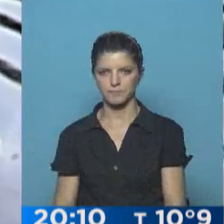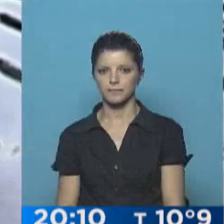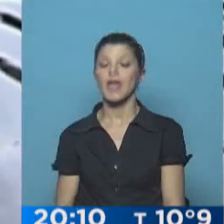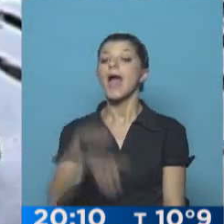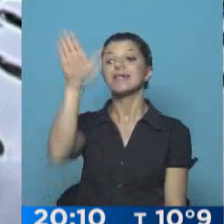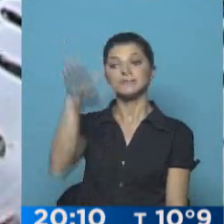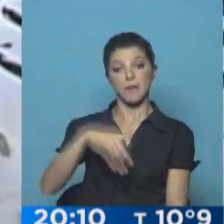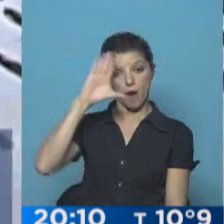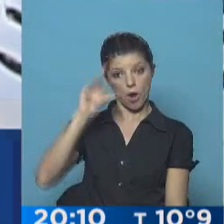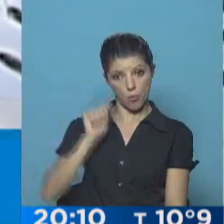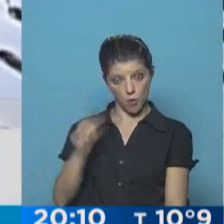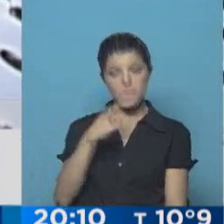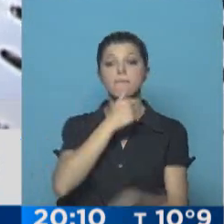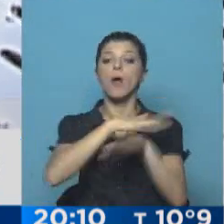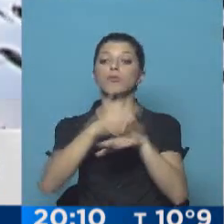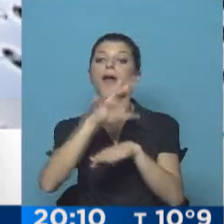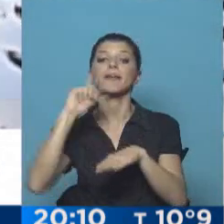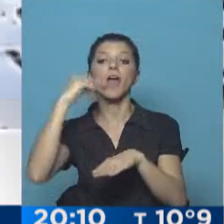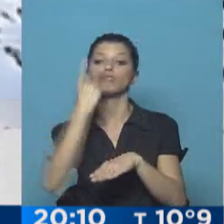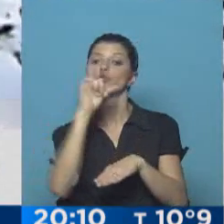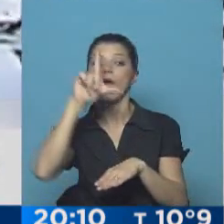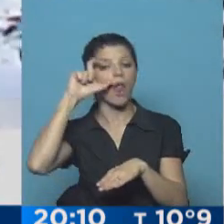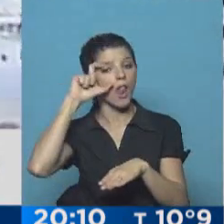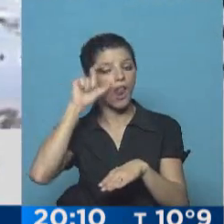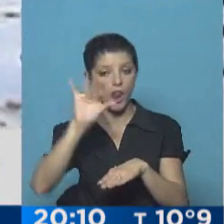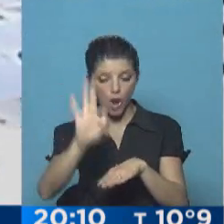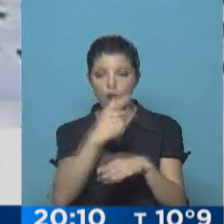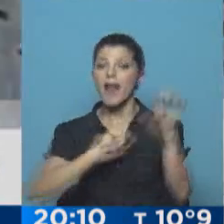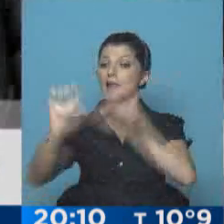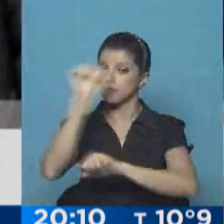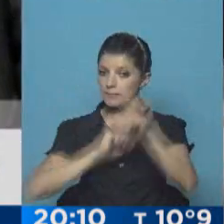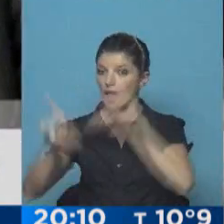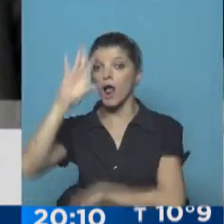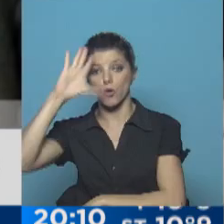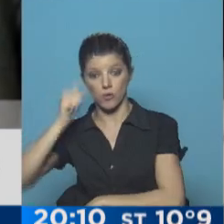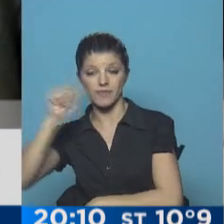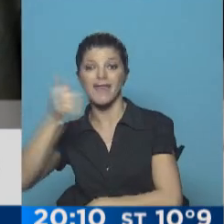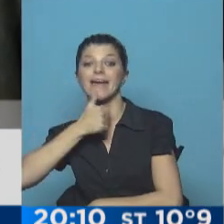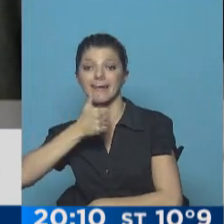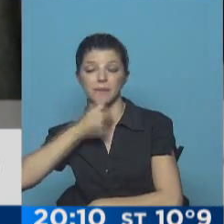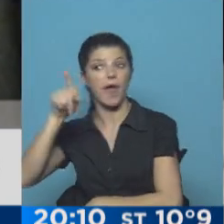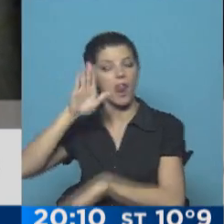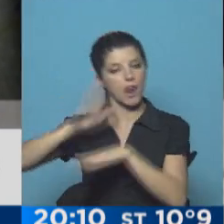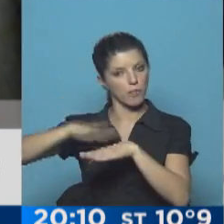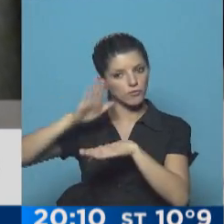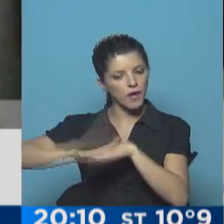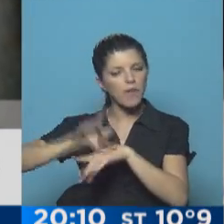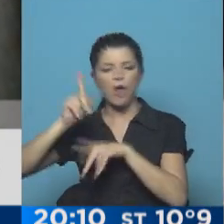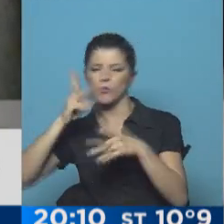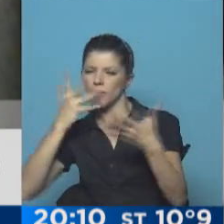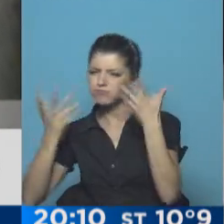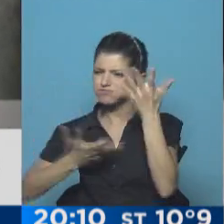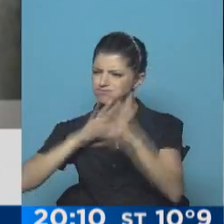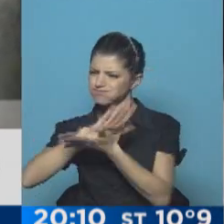Citan a un juez por la limpieza del riachuelo. El juez federal de Quilmes, Luis Armella, está acusado de presuntas